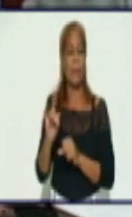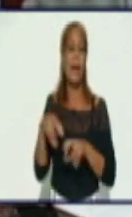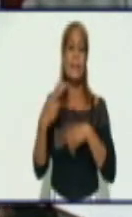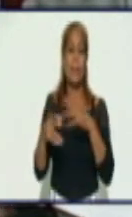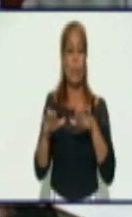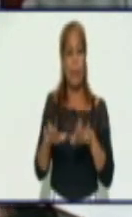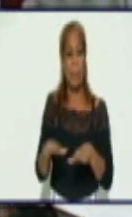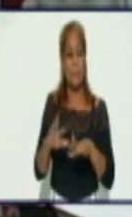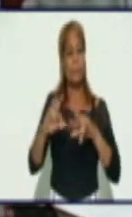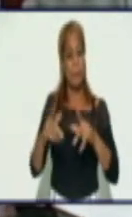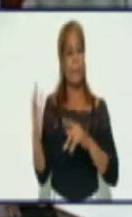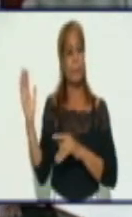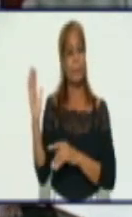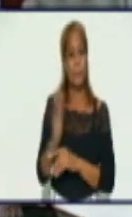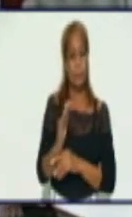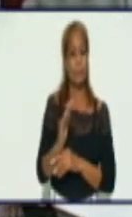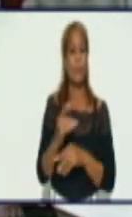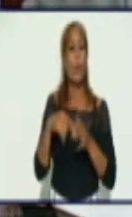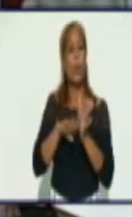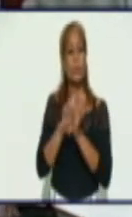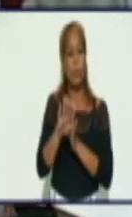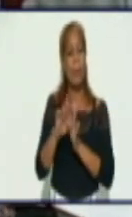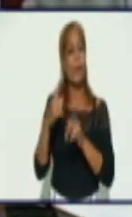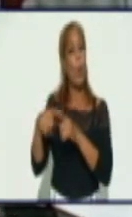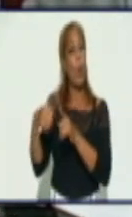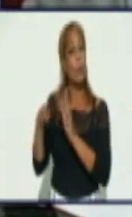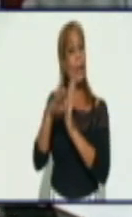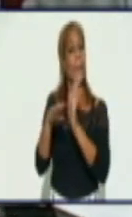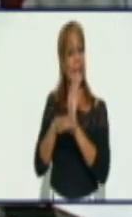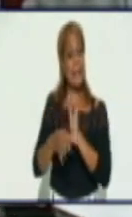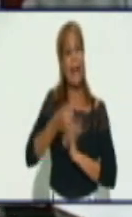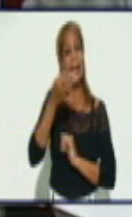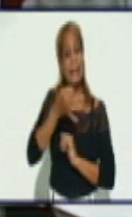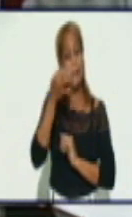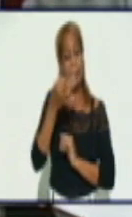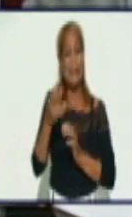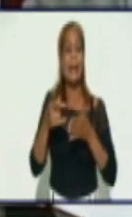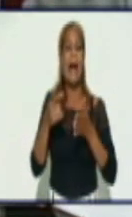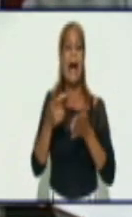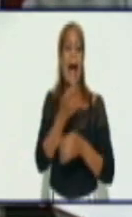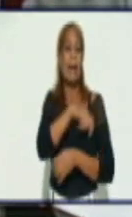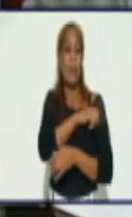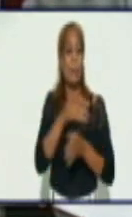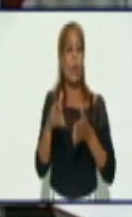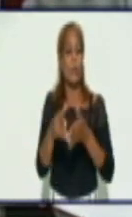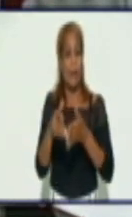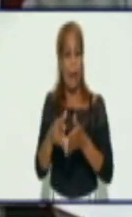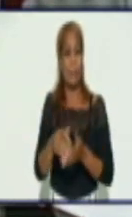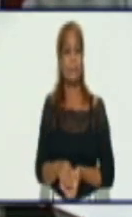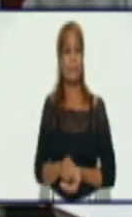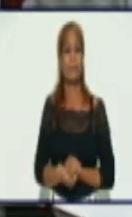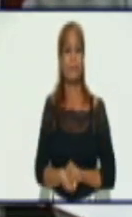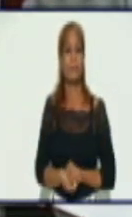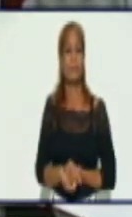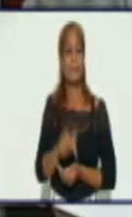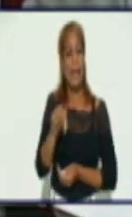al regreso continuamos con estas medidas que explica al pueblo de granma el primer secretario del partido en nuestro